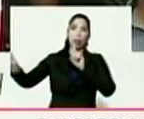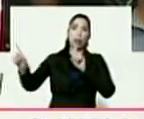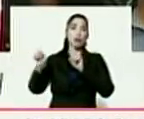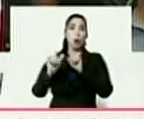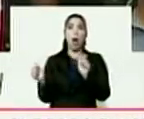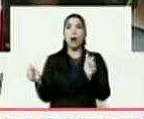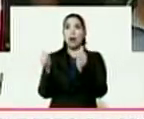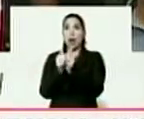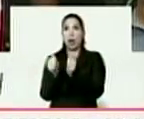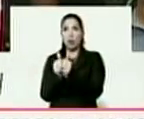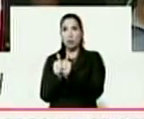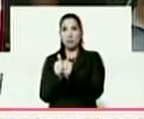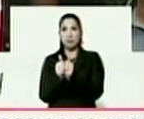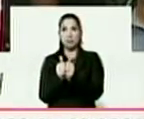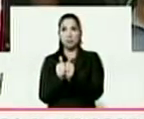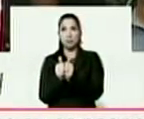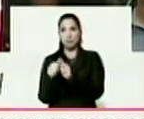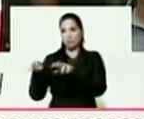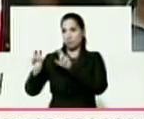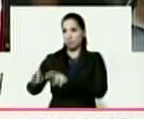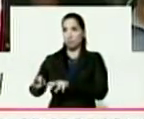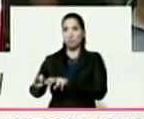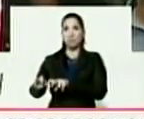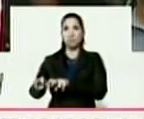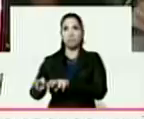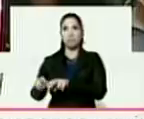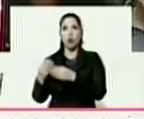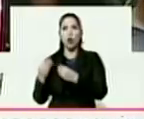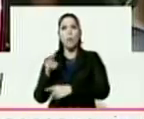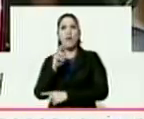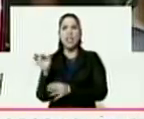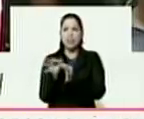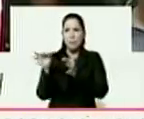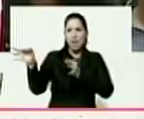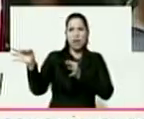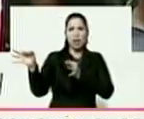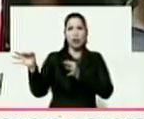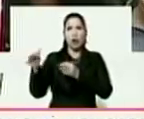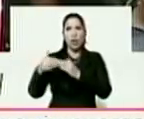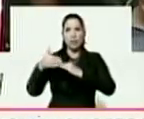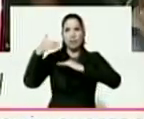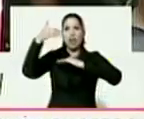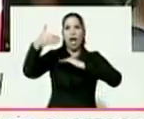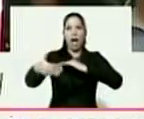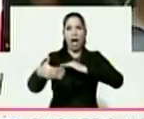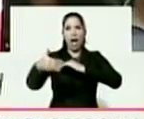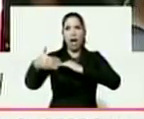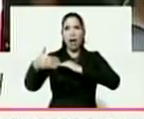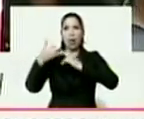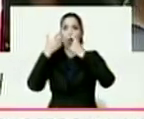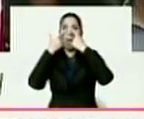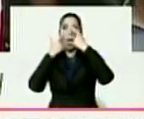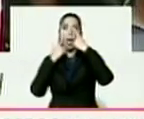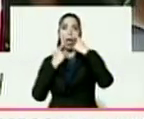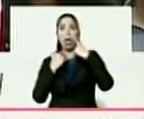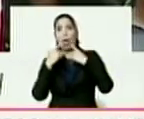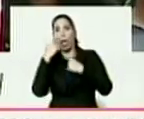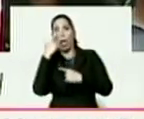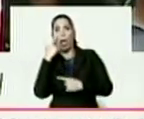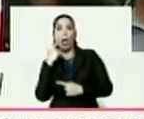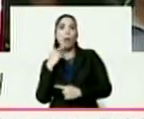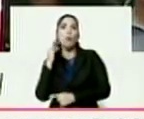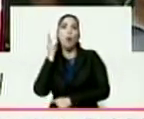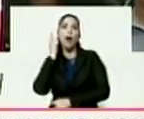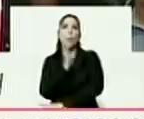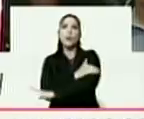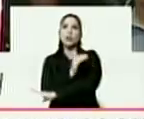de me pusieron como a 20 metros por allá detrás de la rejilla las lágrimas se les salían de la tristeza